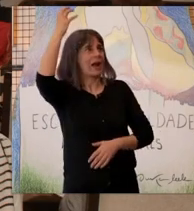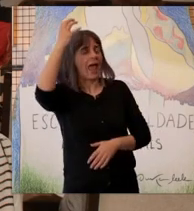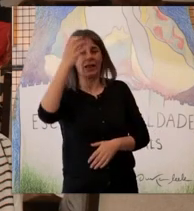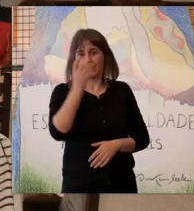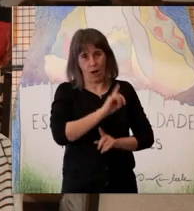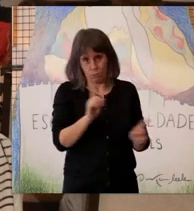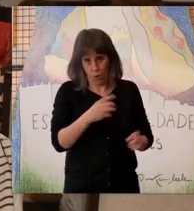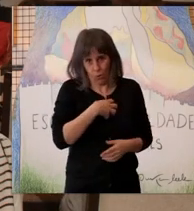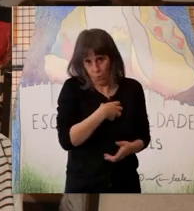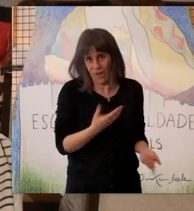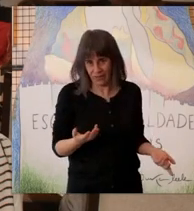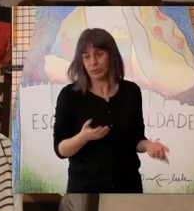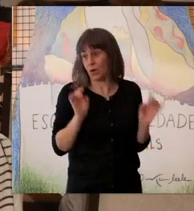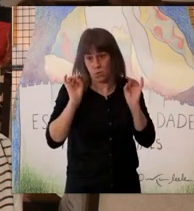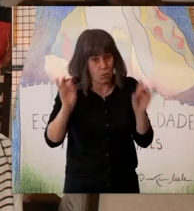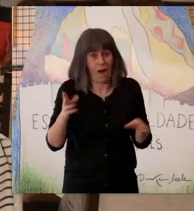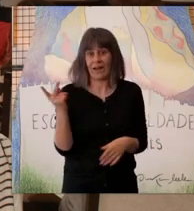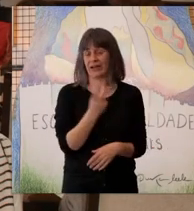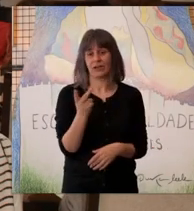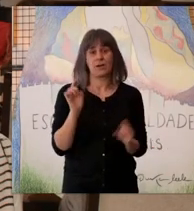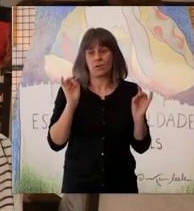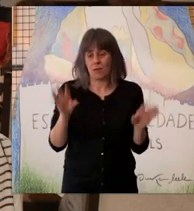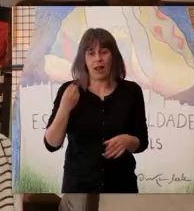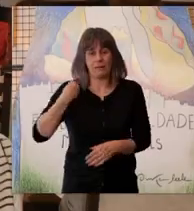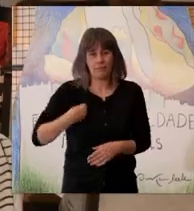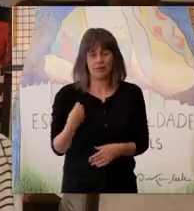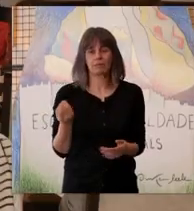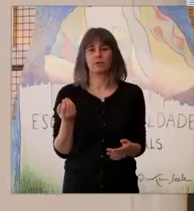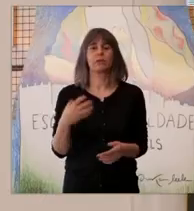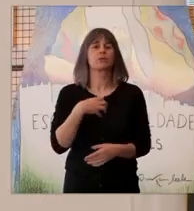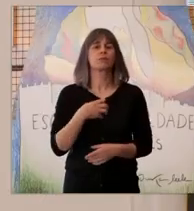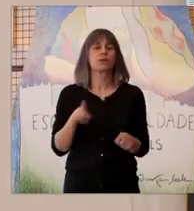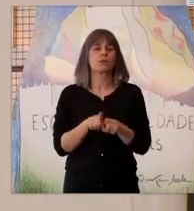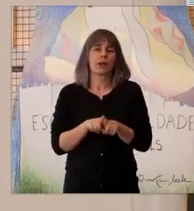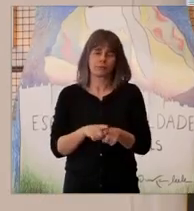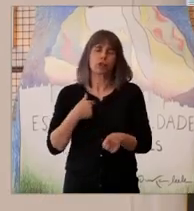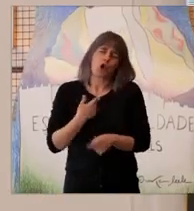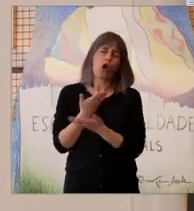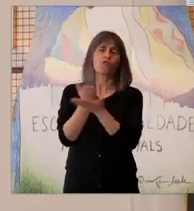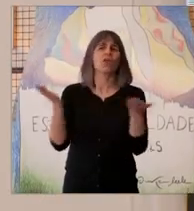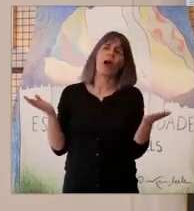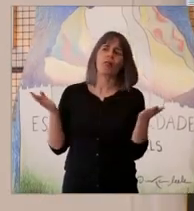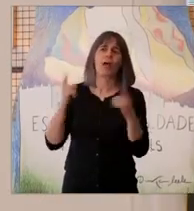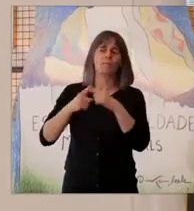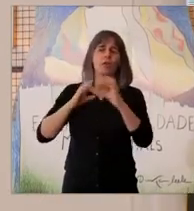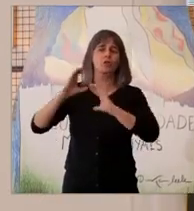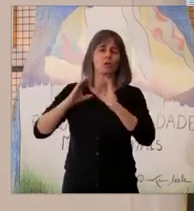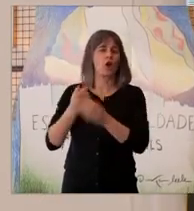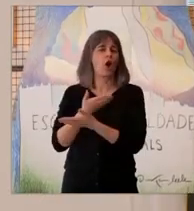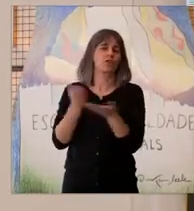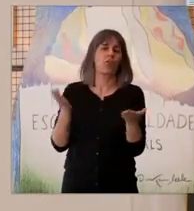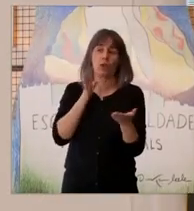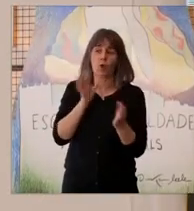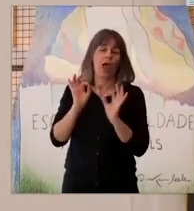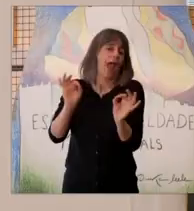como no resultó la anterior Entonces siempre estamos ahí reivindicado pues es lo mismo no podemos hacer un ejercicio de fe en los medios solo porque sean y